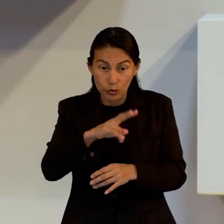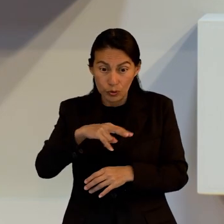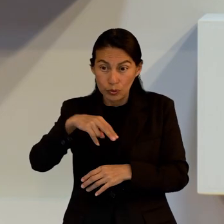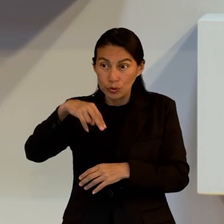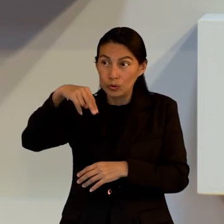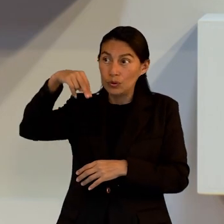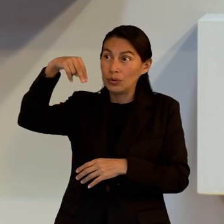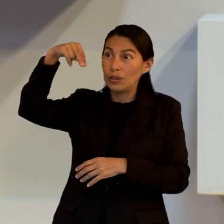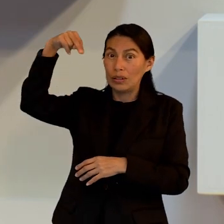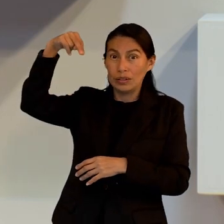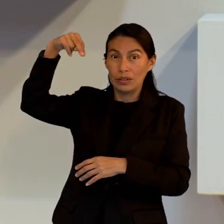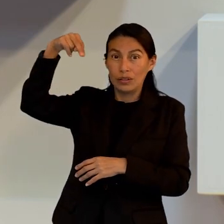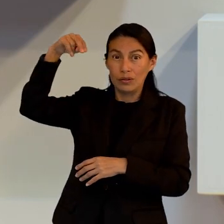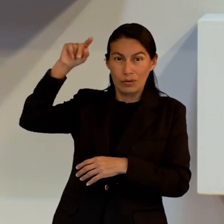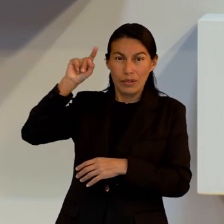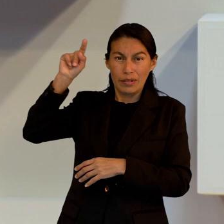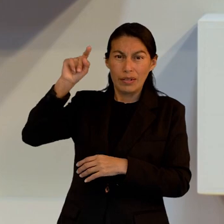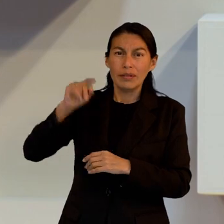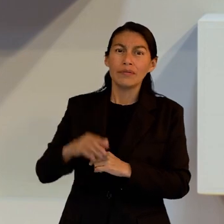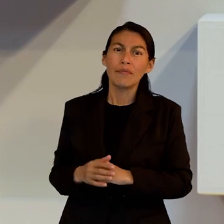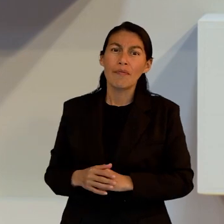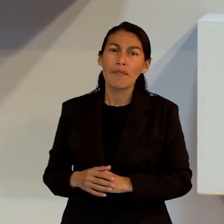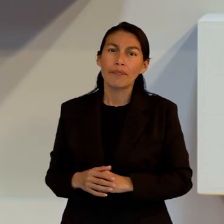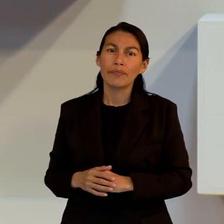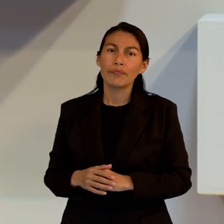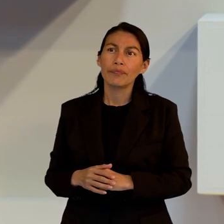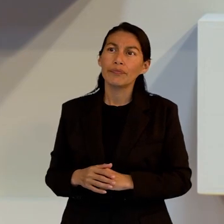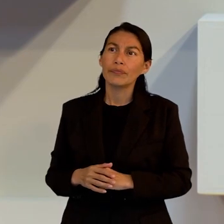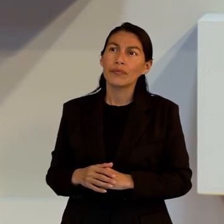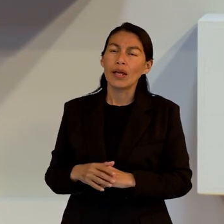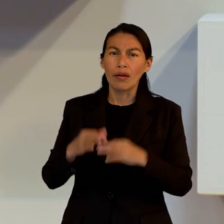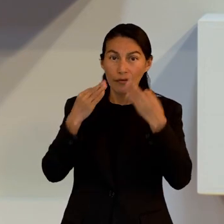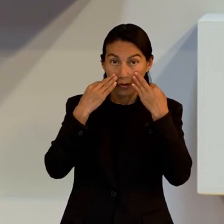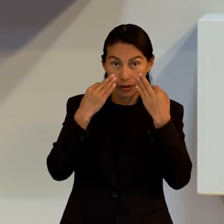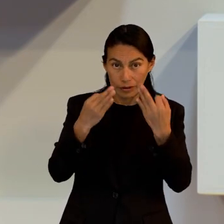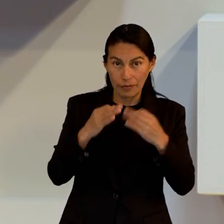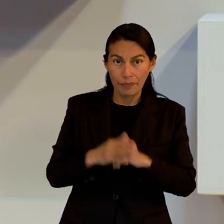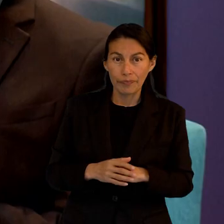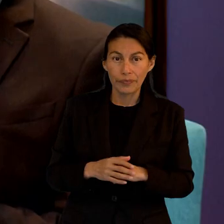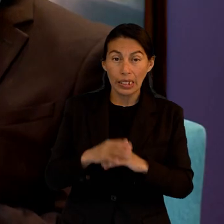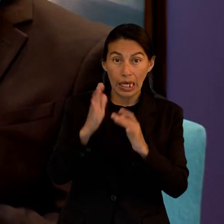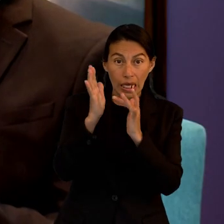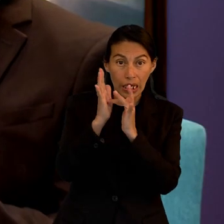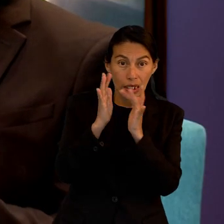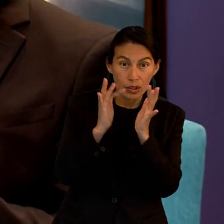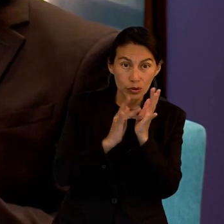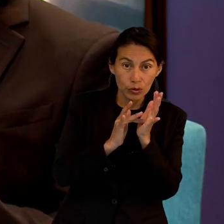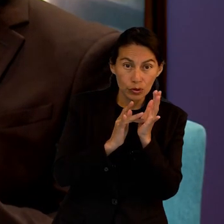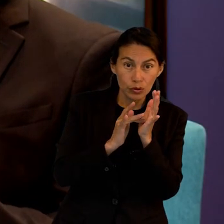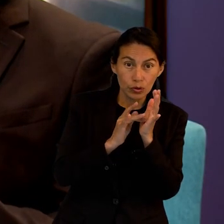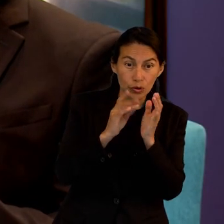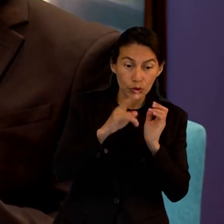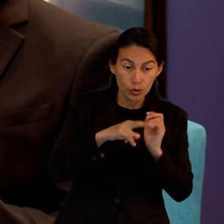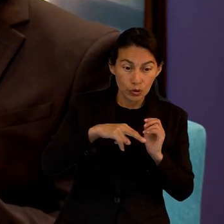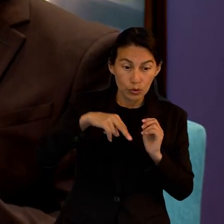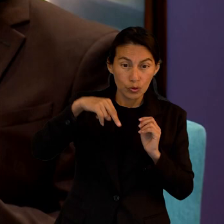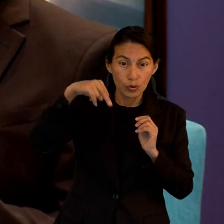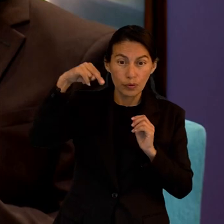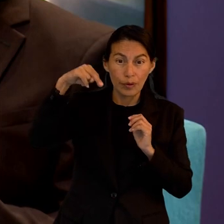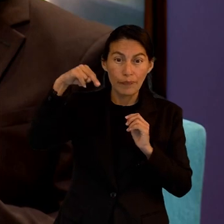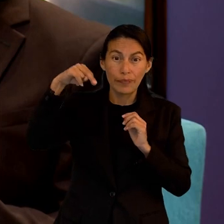ascendió al cielo ante dios del padre así es factores mire que la ascensión de jesús ante dios